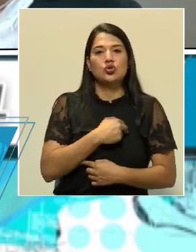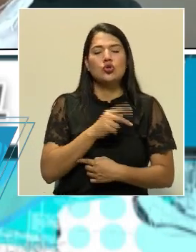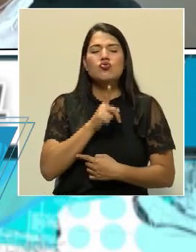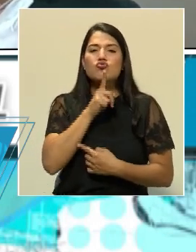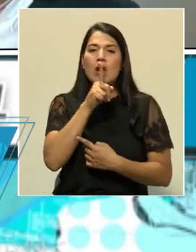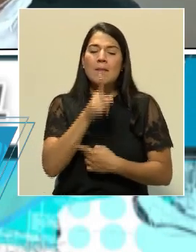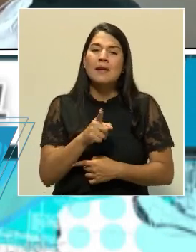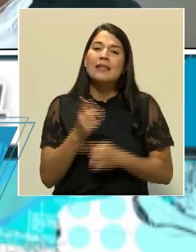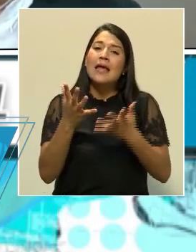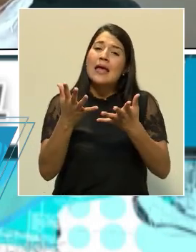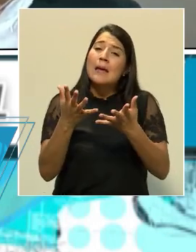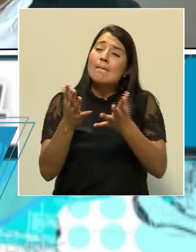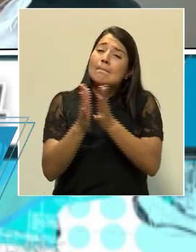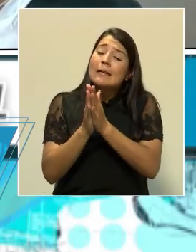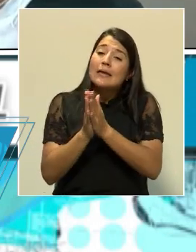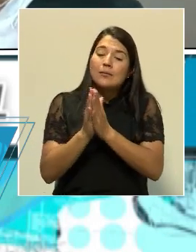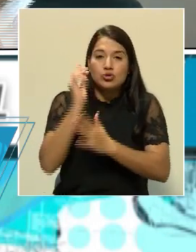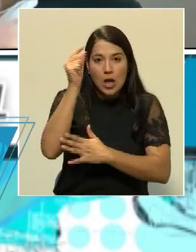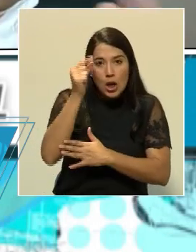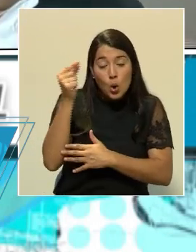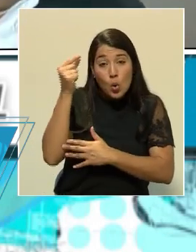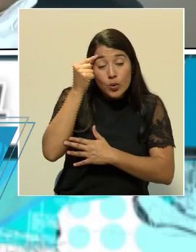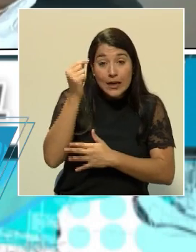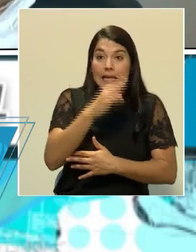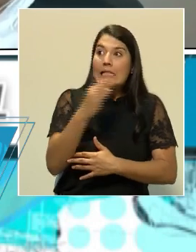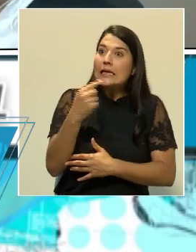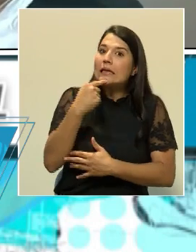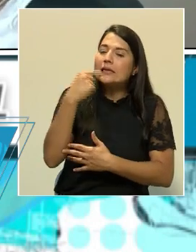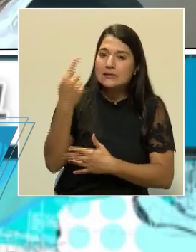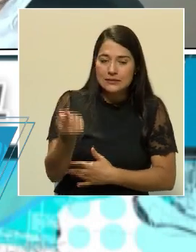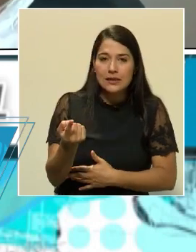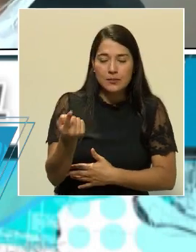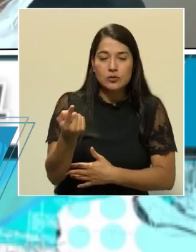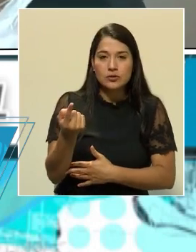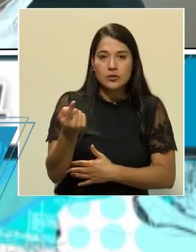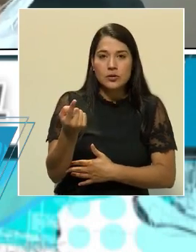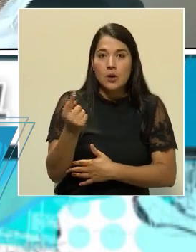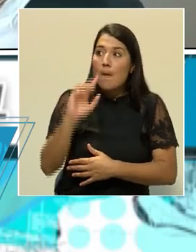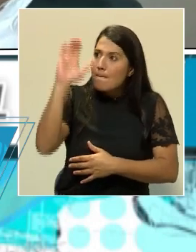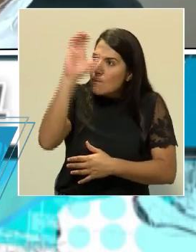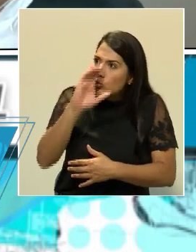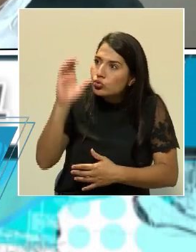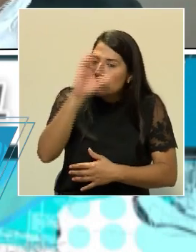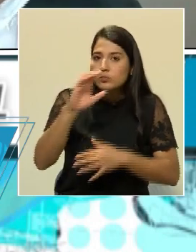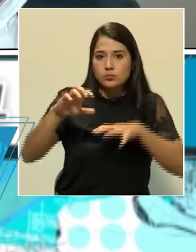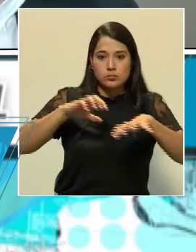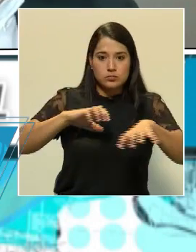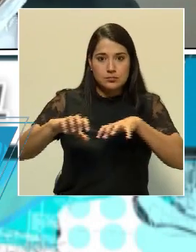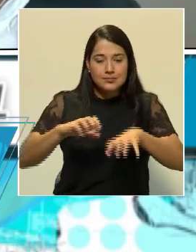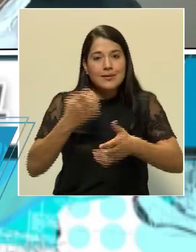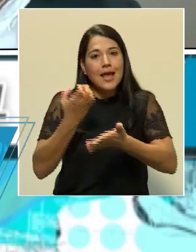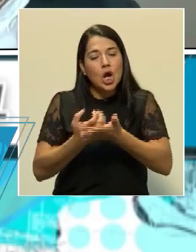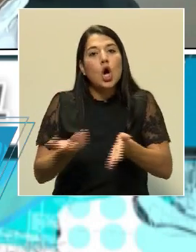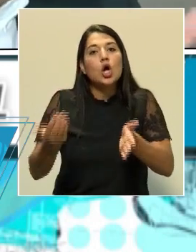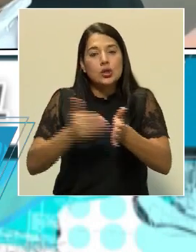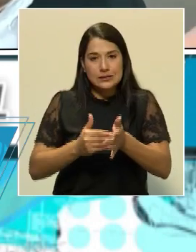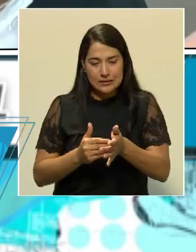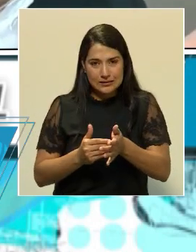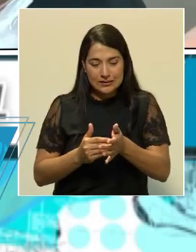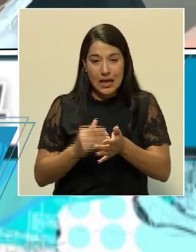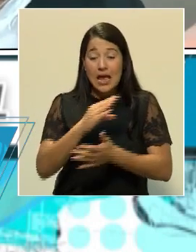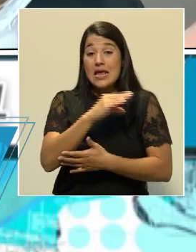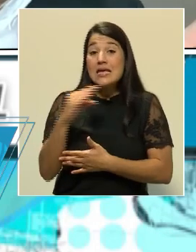estamos pidiendo al gobierno y diciéndole, busquemos la reactivación económica. Entonces,